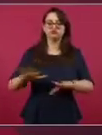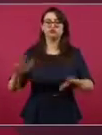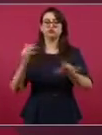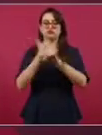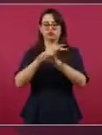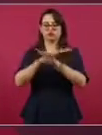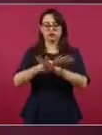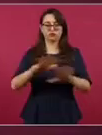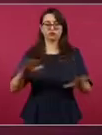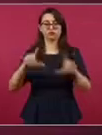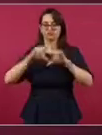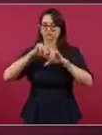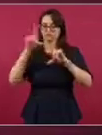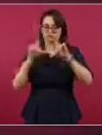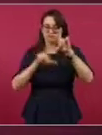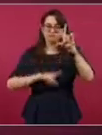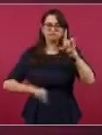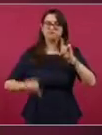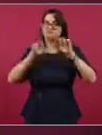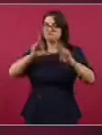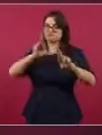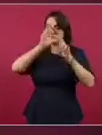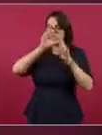ofendan a México